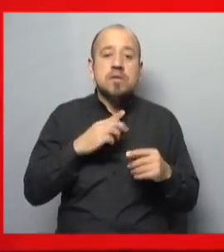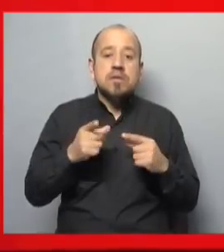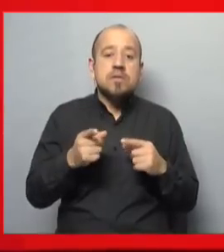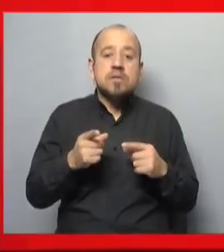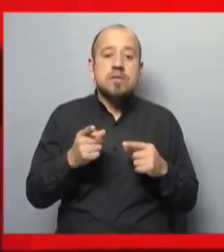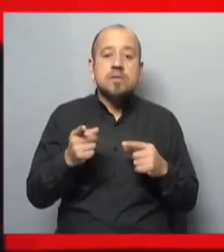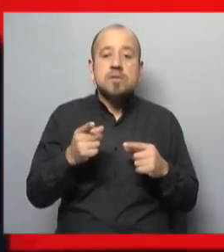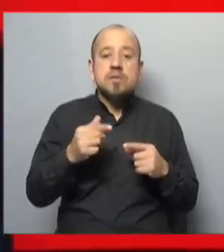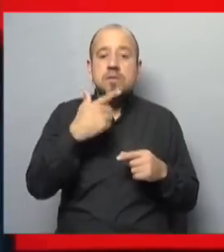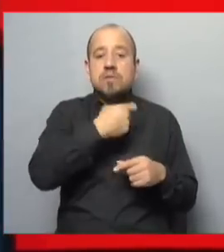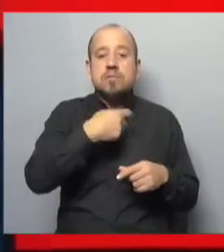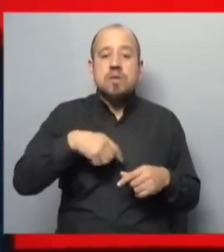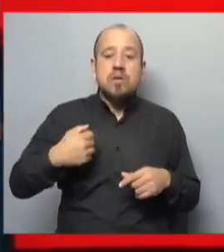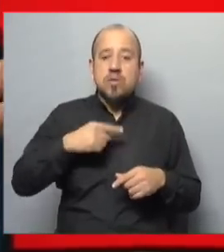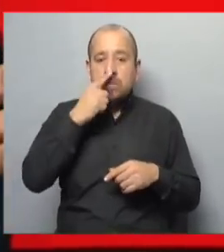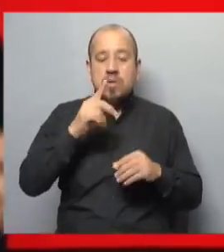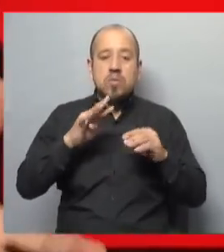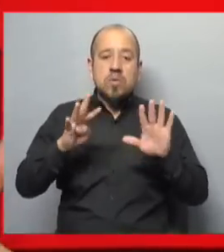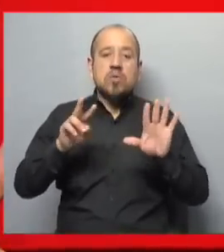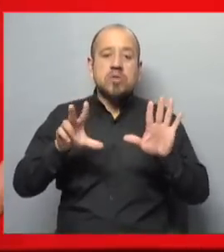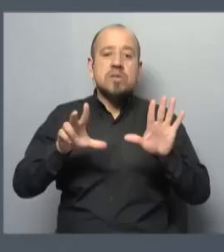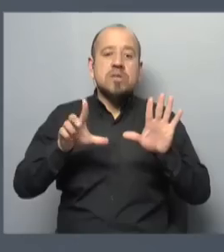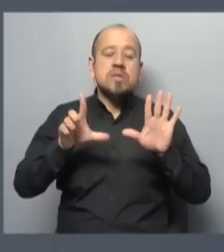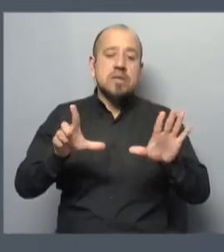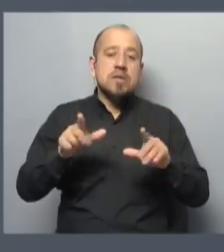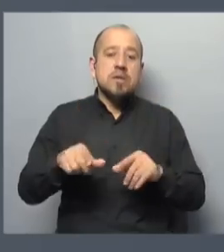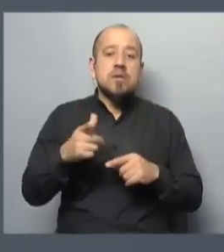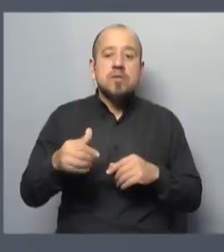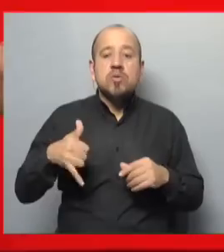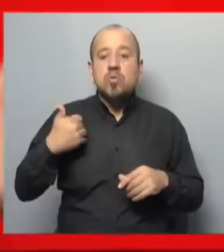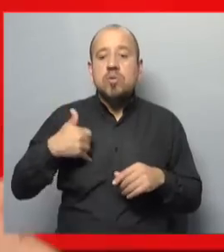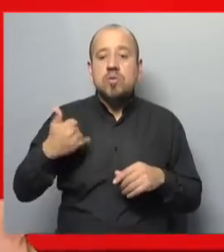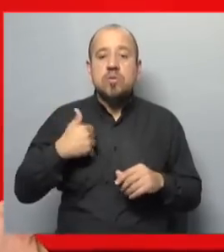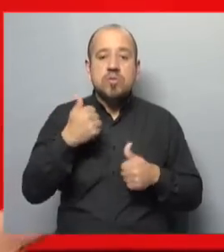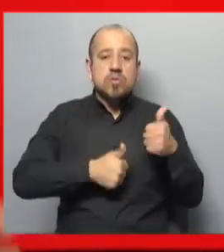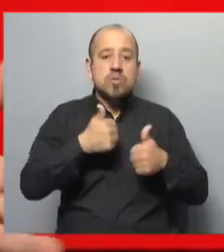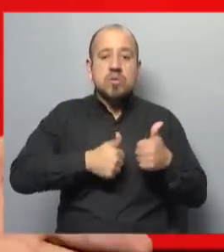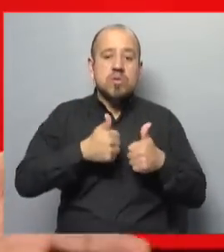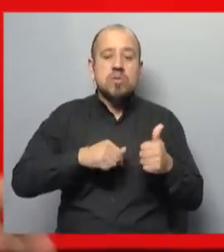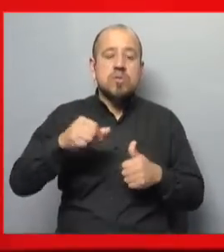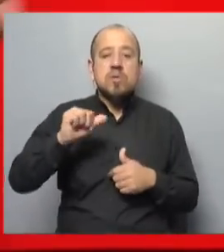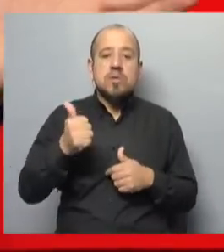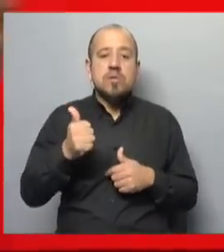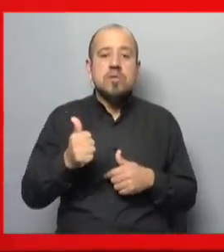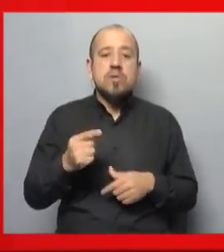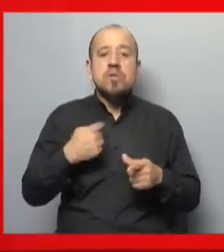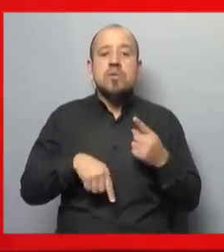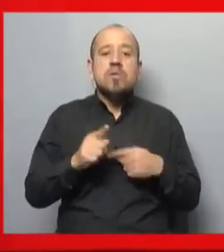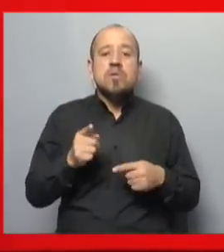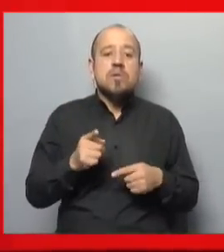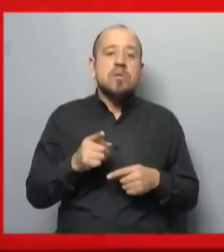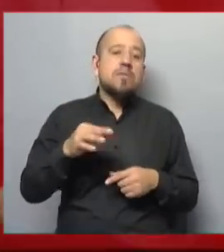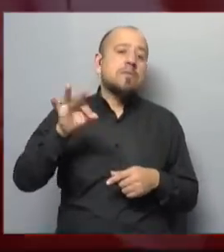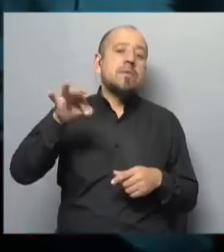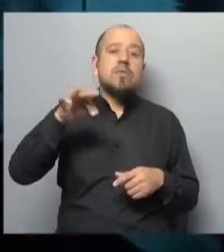es decir a peñarol del 87 un equipo pasado un equipo juvenil que fue competitivo que además ganó es verdad pero la excepción